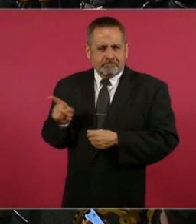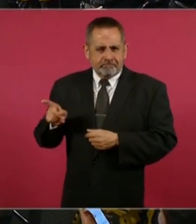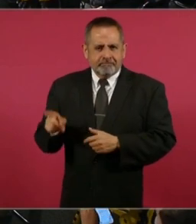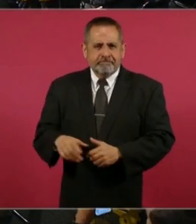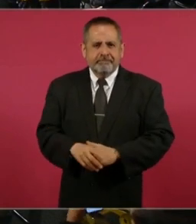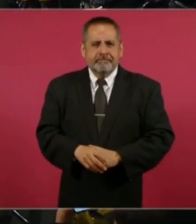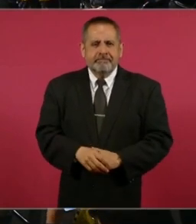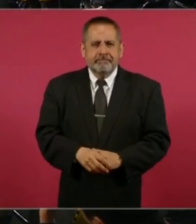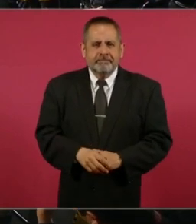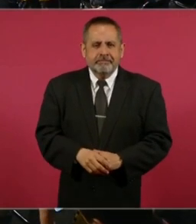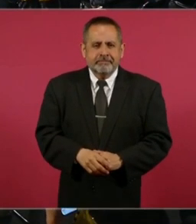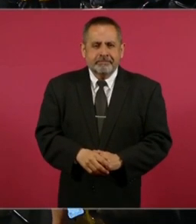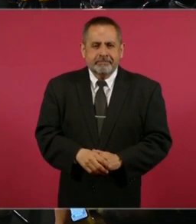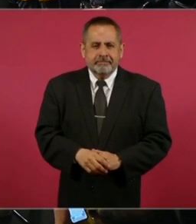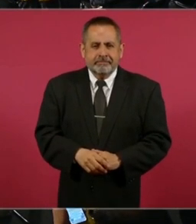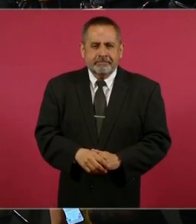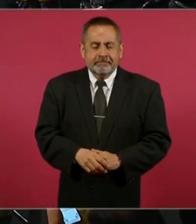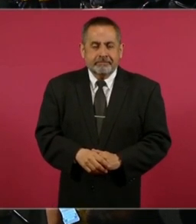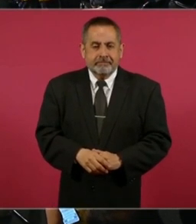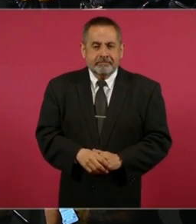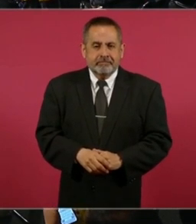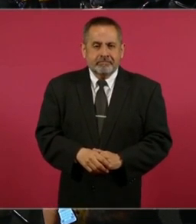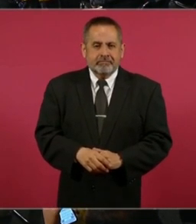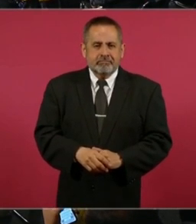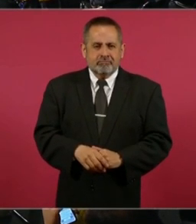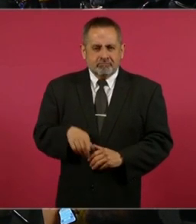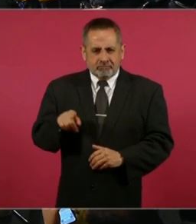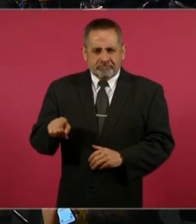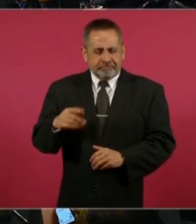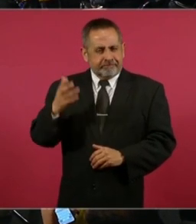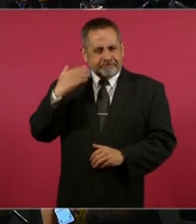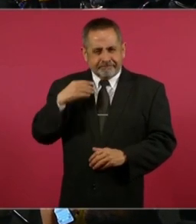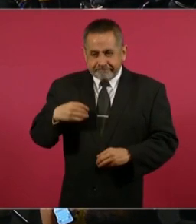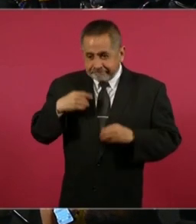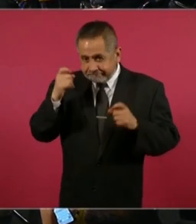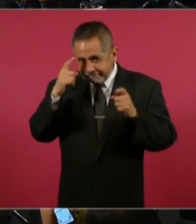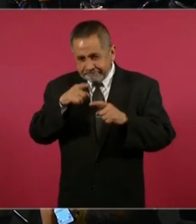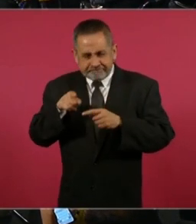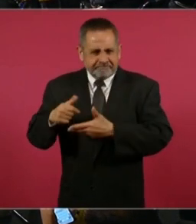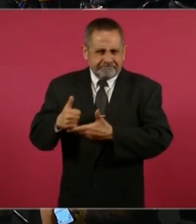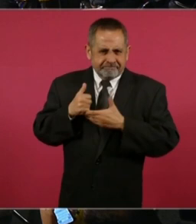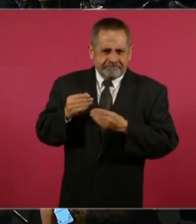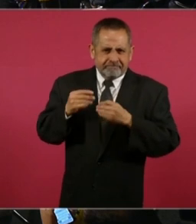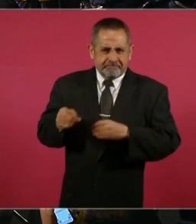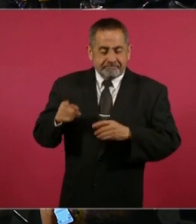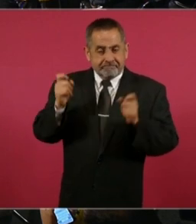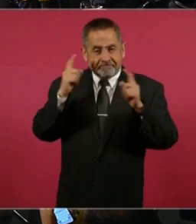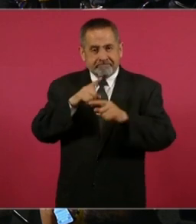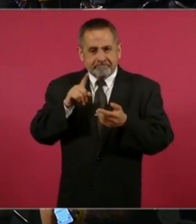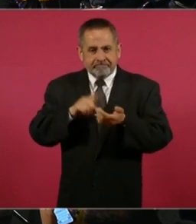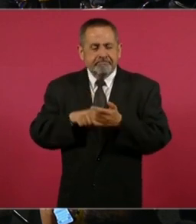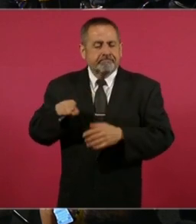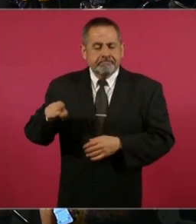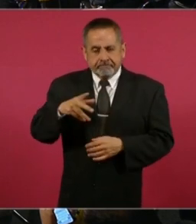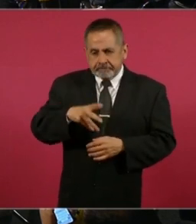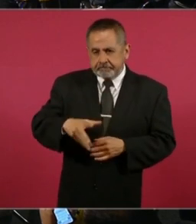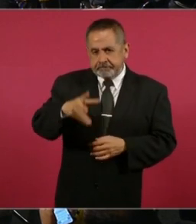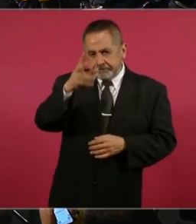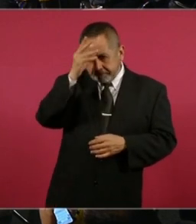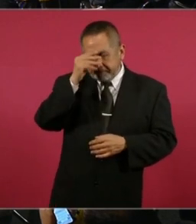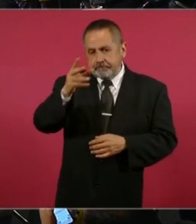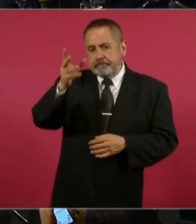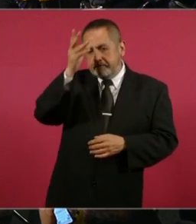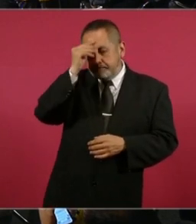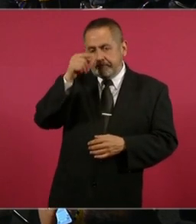muchísimo este porque vivimos momentos muy difíciles muy duros ahí aprende uno